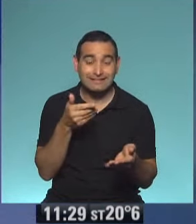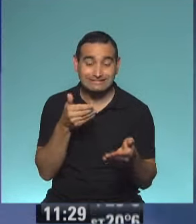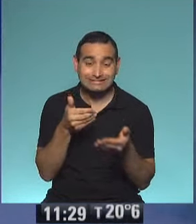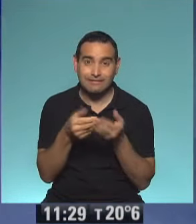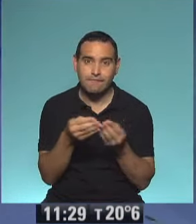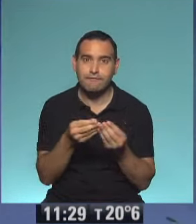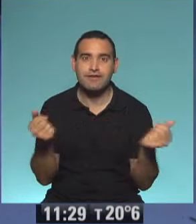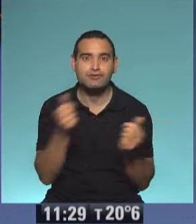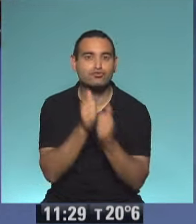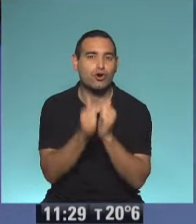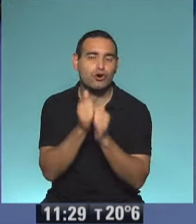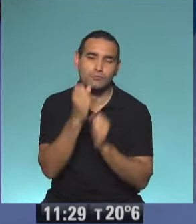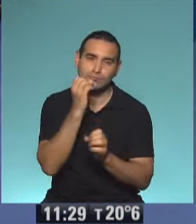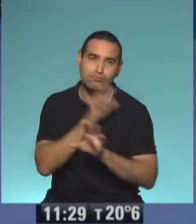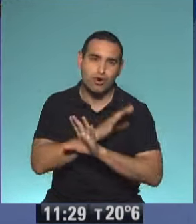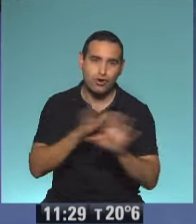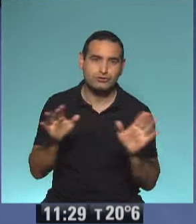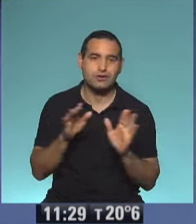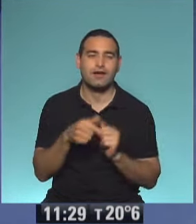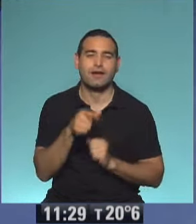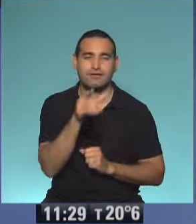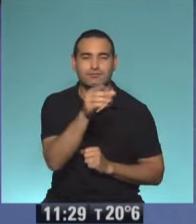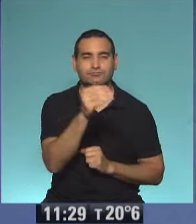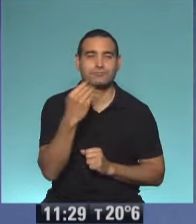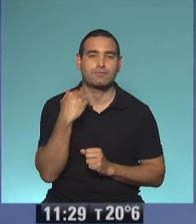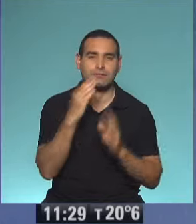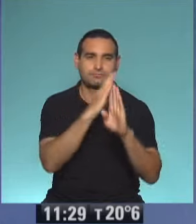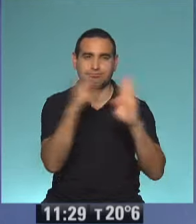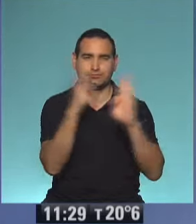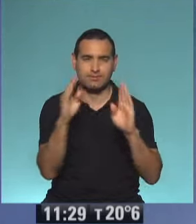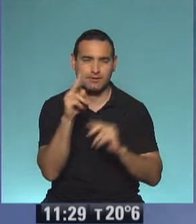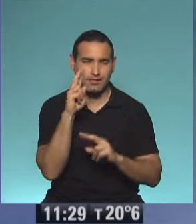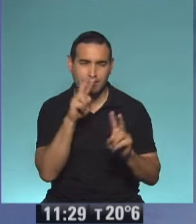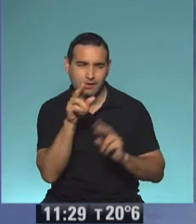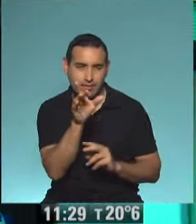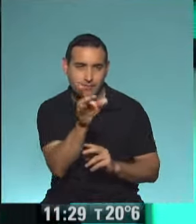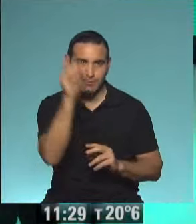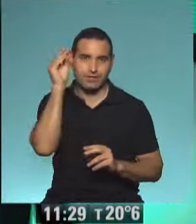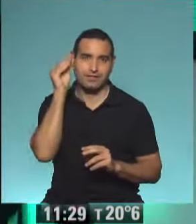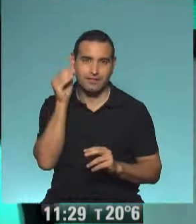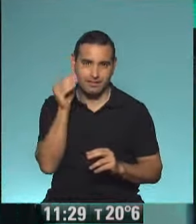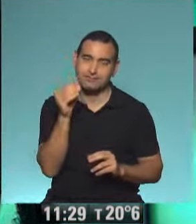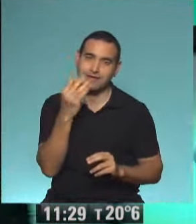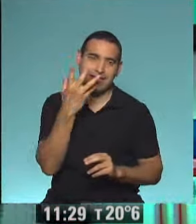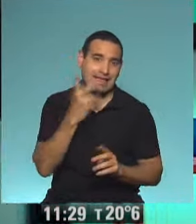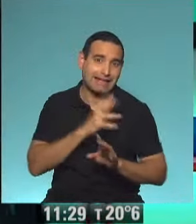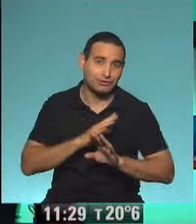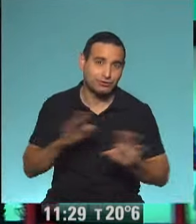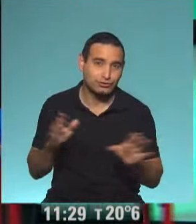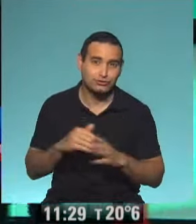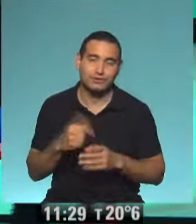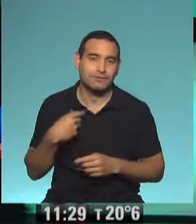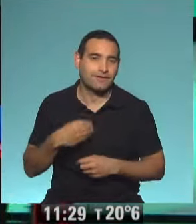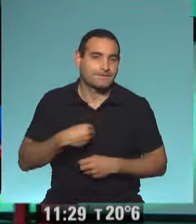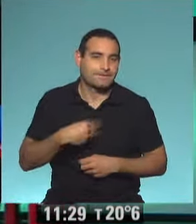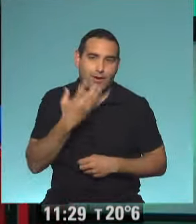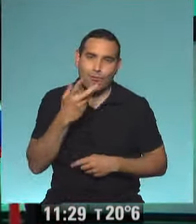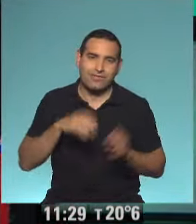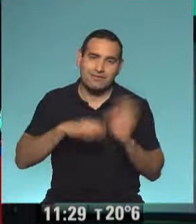hermosa historia. Vamos a agarrar la biblioteca, vamos a buscar nuestro libro que nos encantó tanto. Yo no sé si no es mi favorito